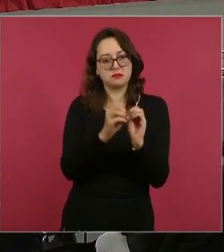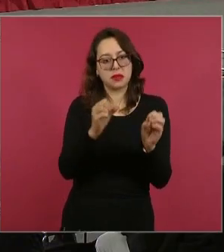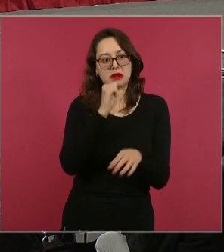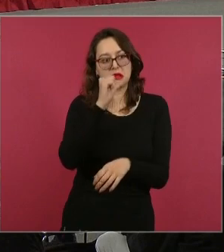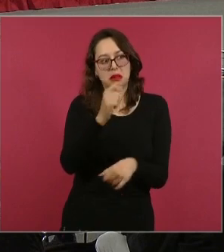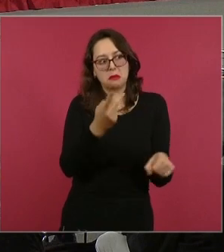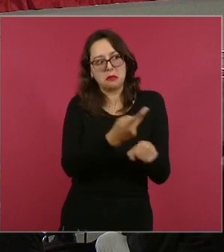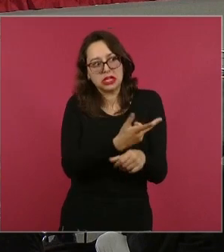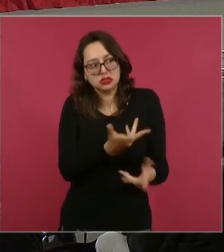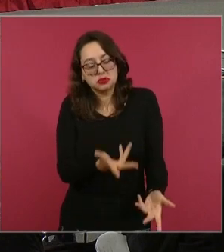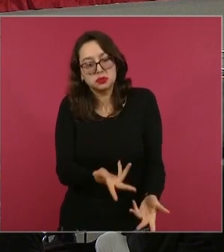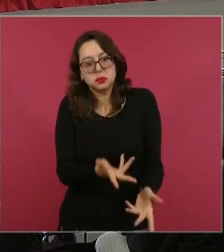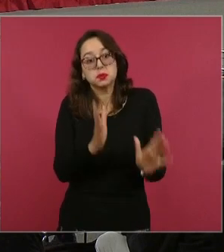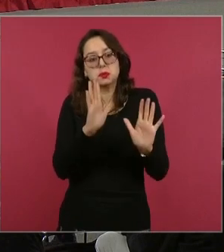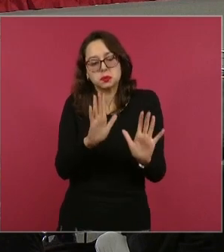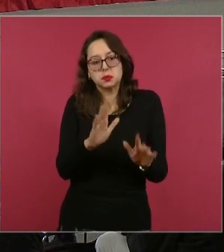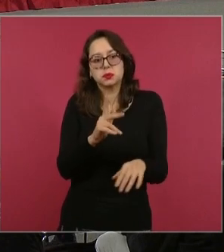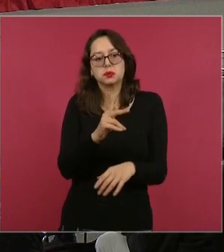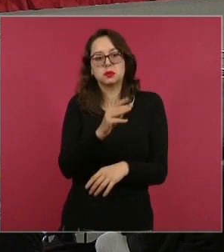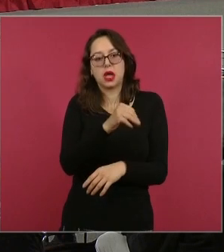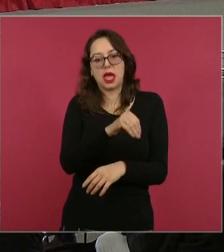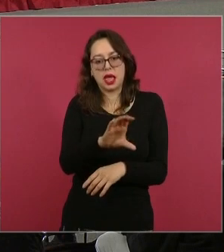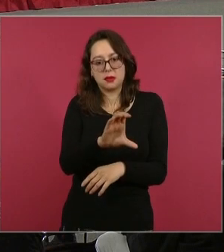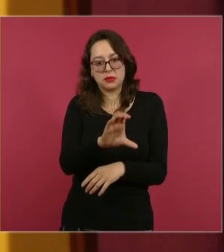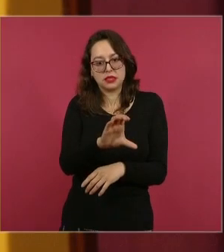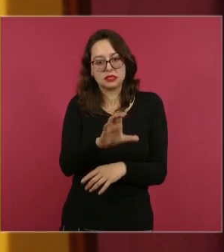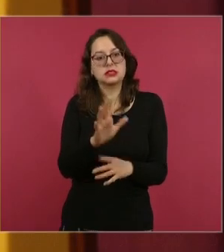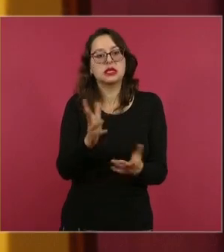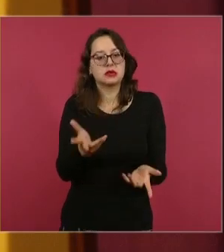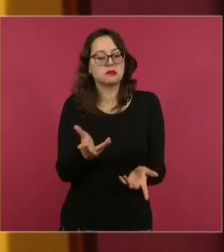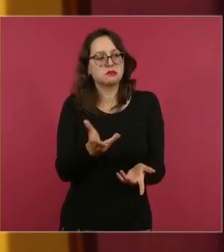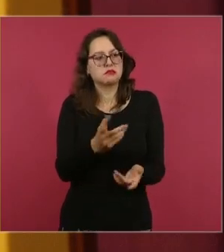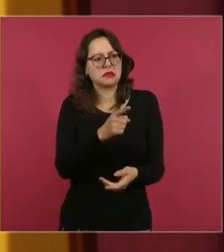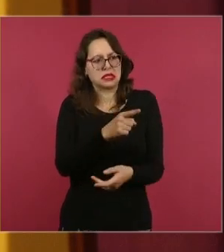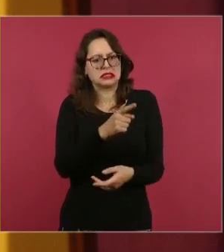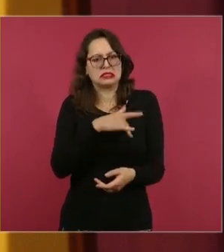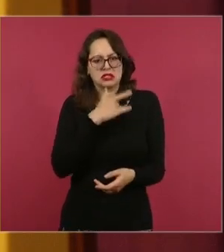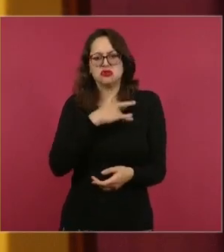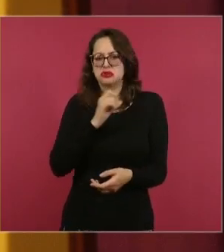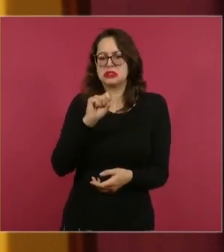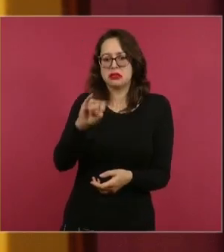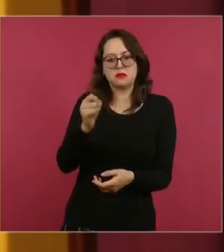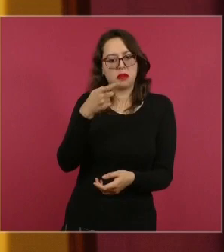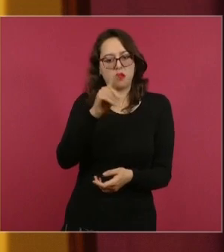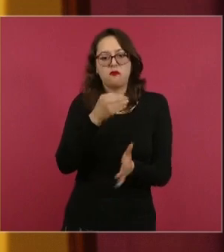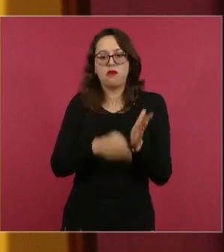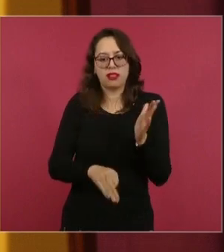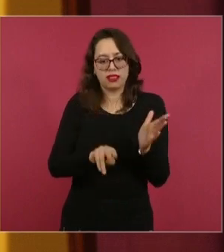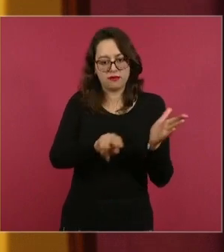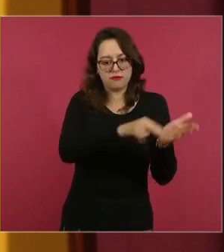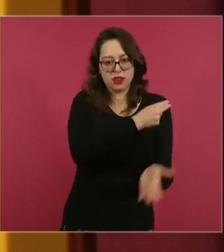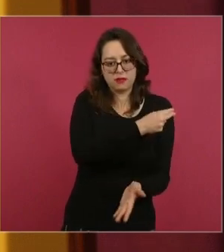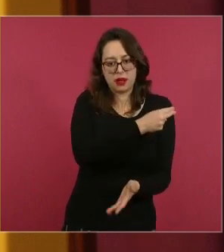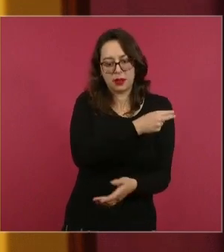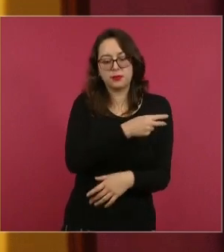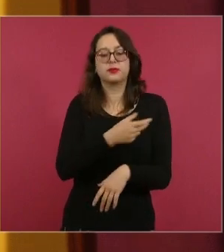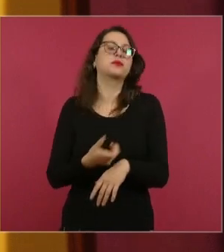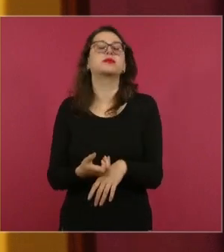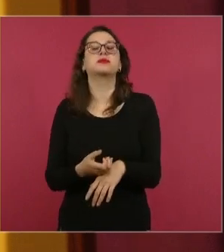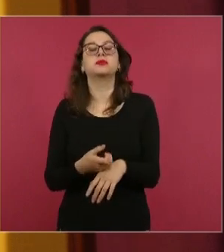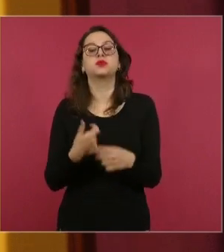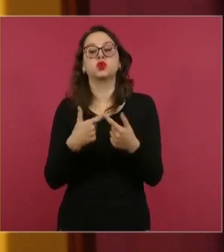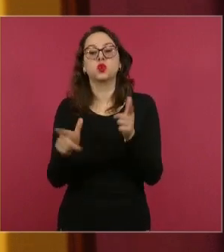habría que ver del grupo parlamentario de movimiento ciudadano entendemos que también se incorpora y el coordinador del grupo